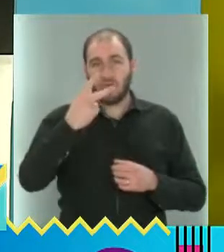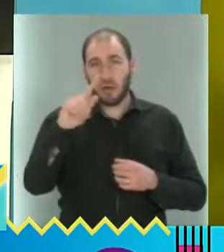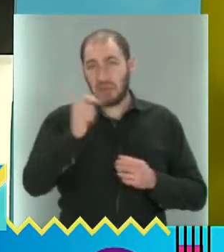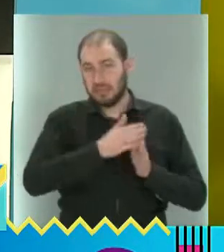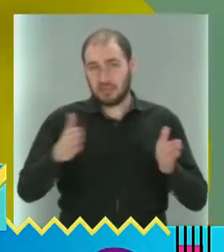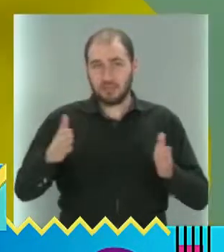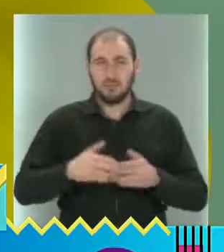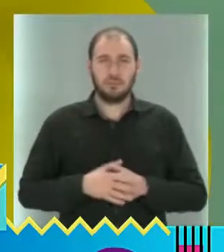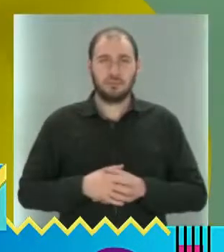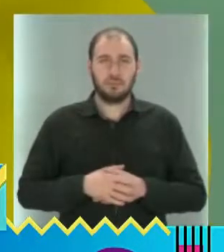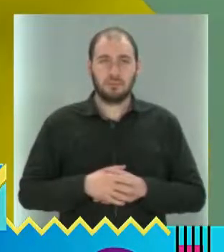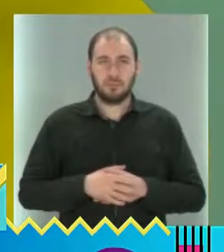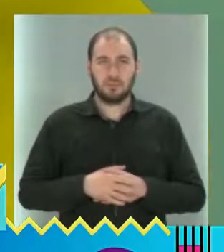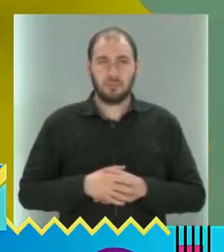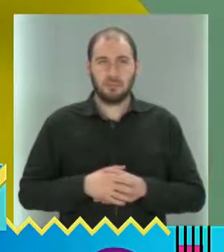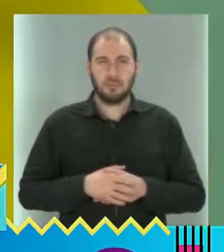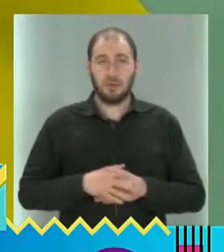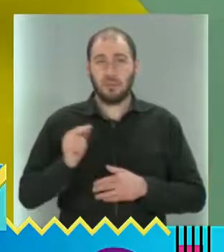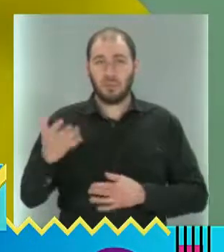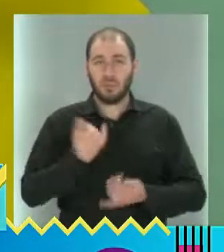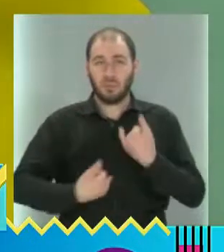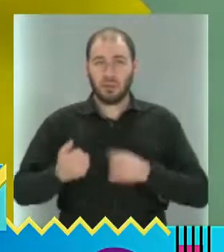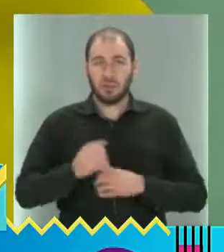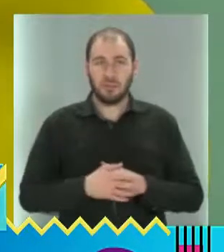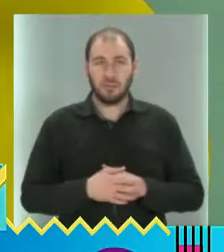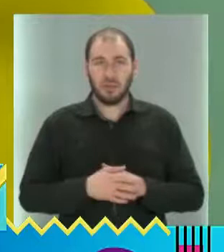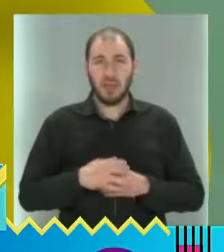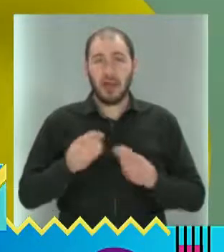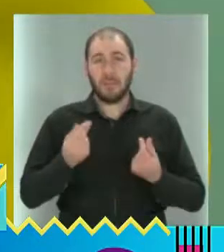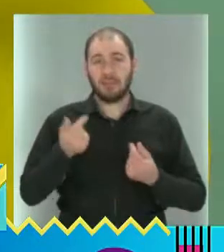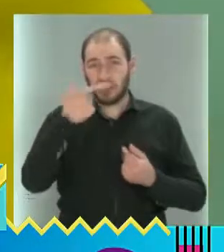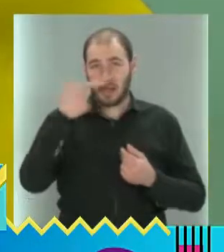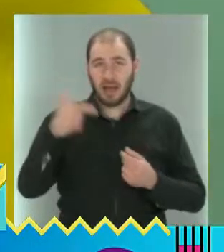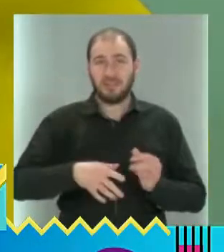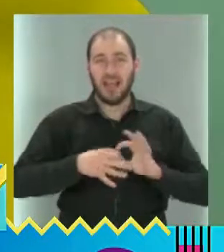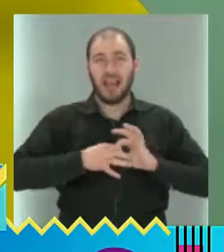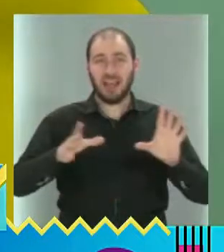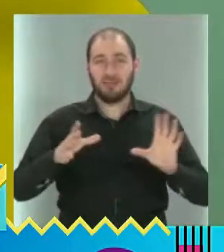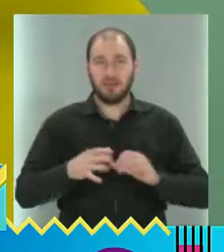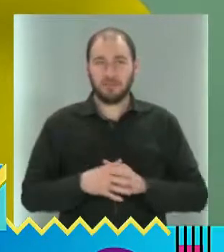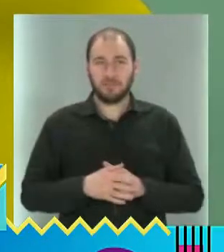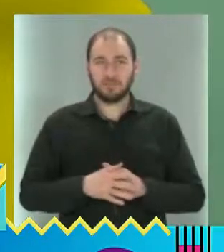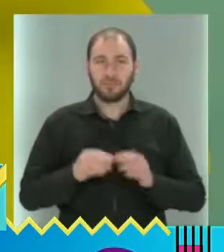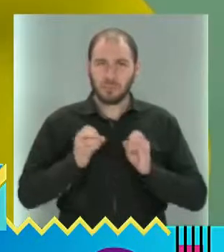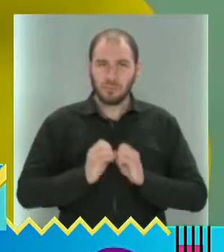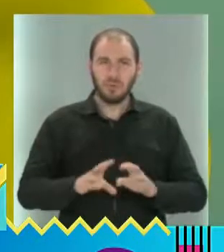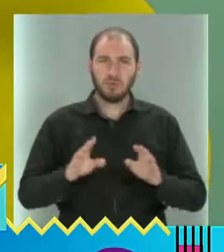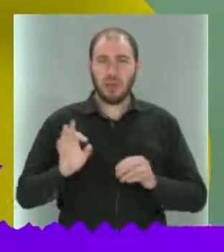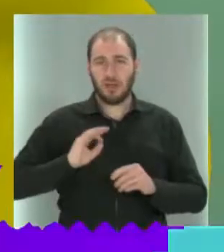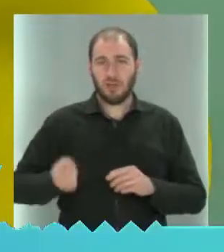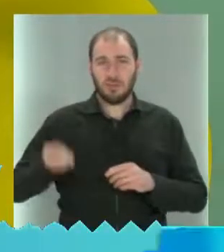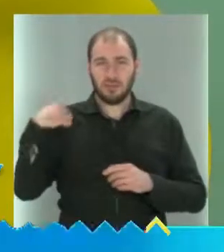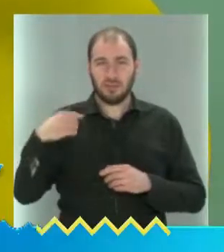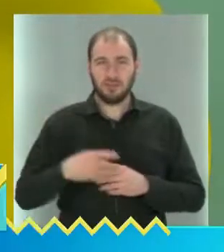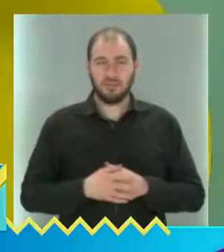por ejemplo? No, como vos dijiste bien, digamos, el precio de los combustibles fue liberado al arranque del año